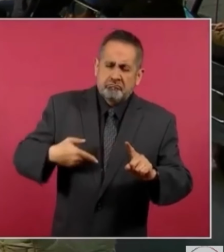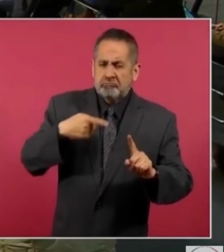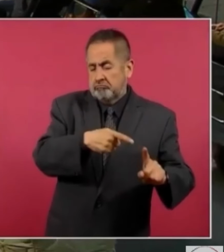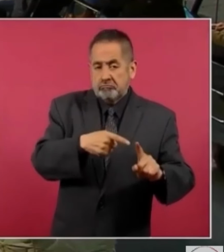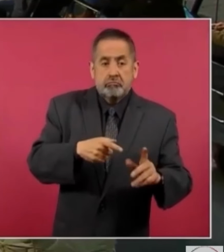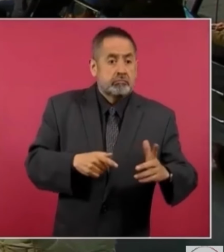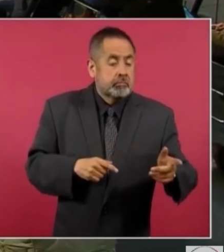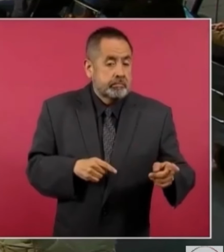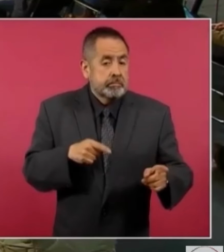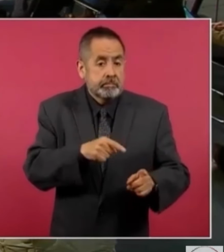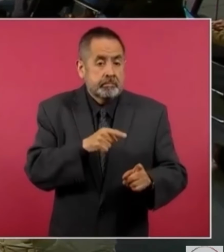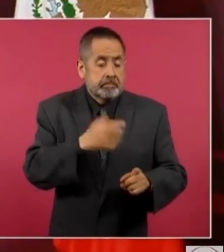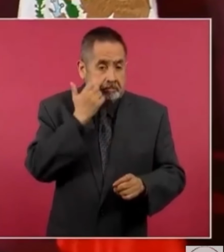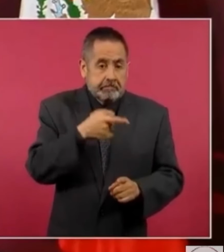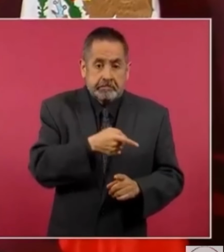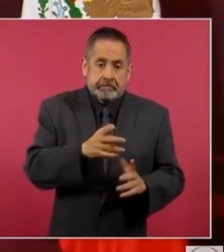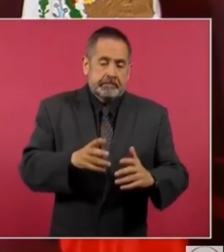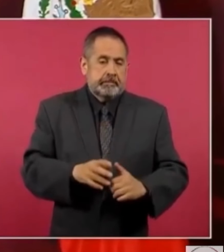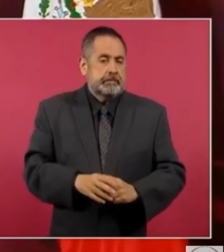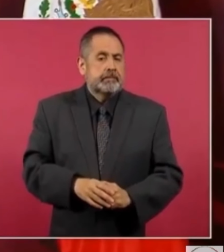y entrar